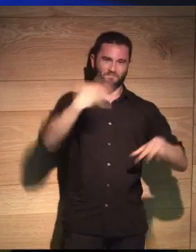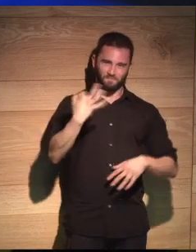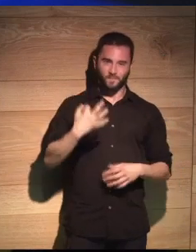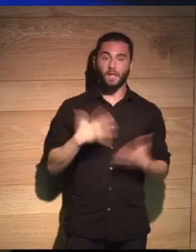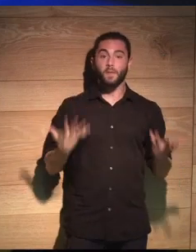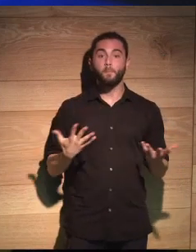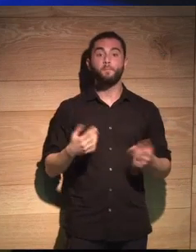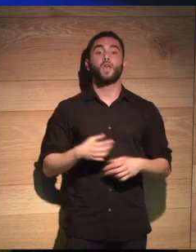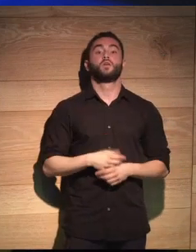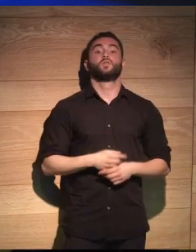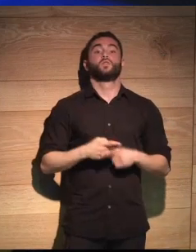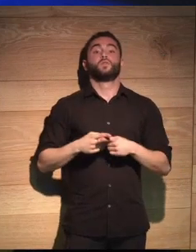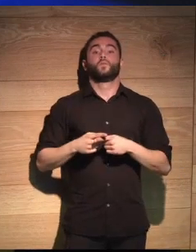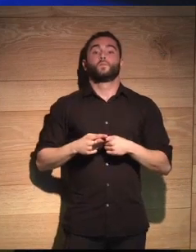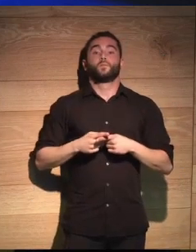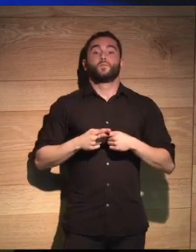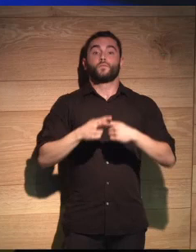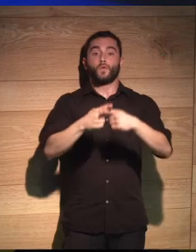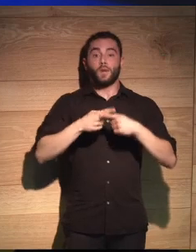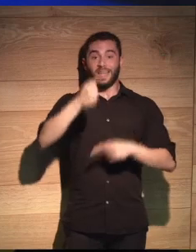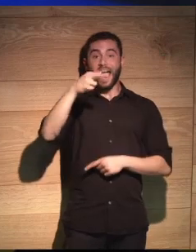tiempo compartía con Arturo